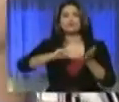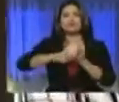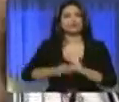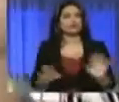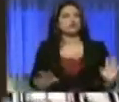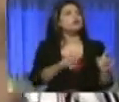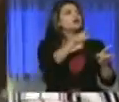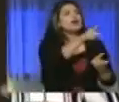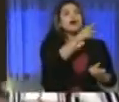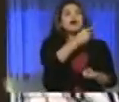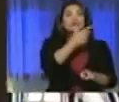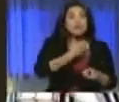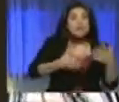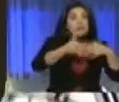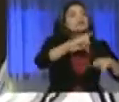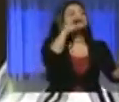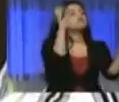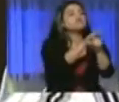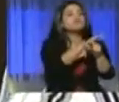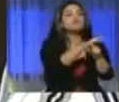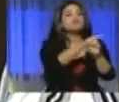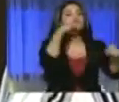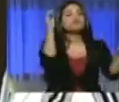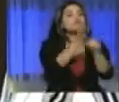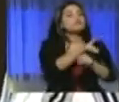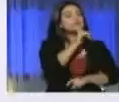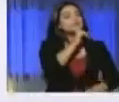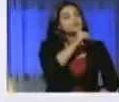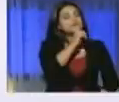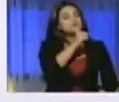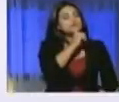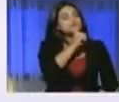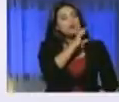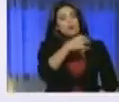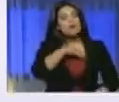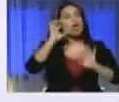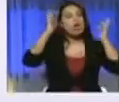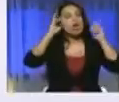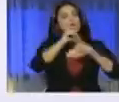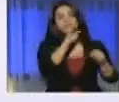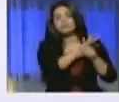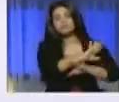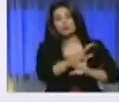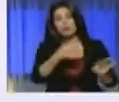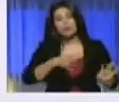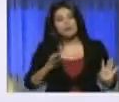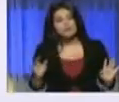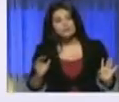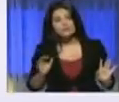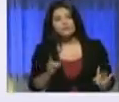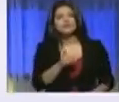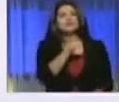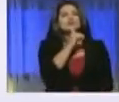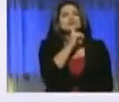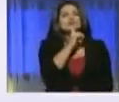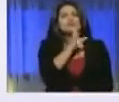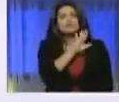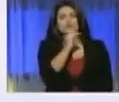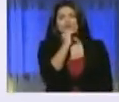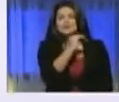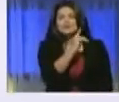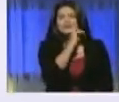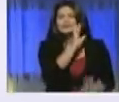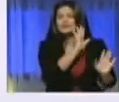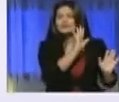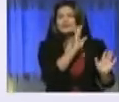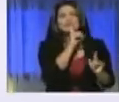chito. Silencio, Fede Cámara. Como decía alguien que estuvo por aquí también, chito.